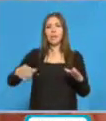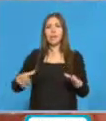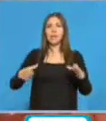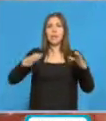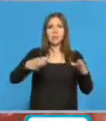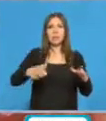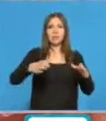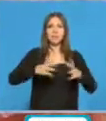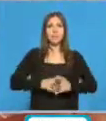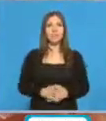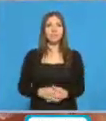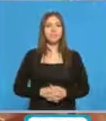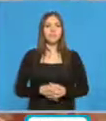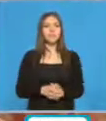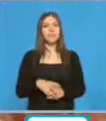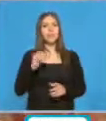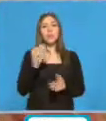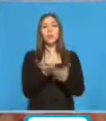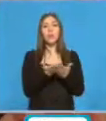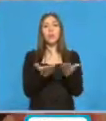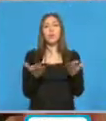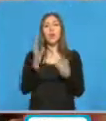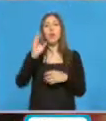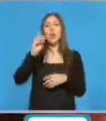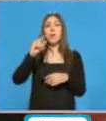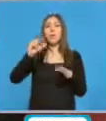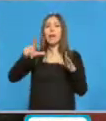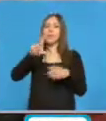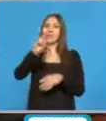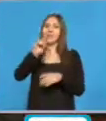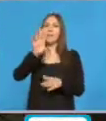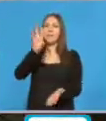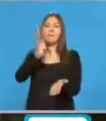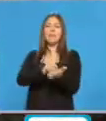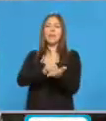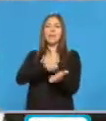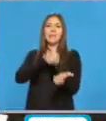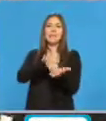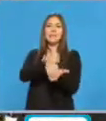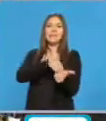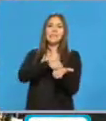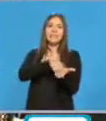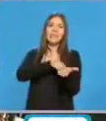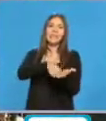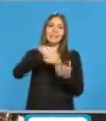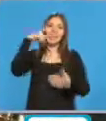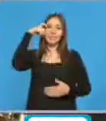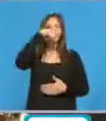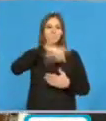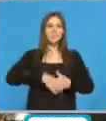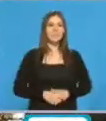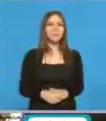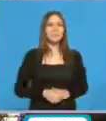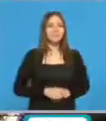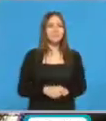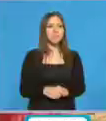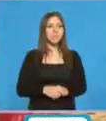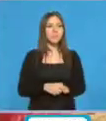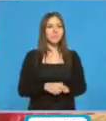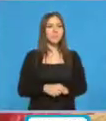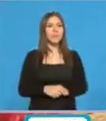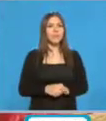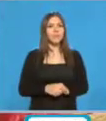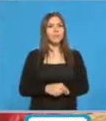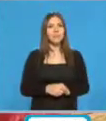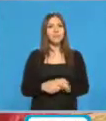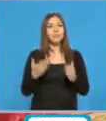el comalito. Es Bueno, ahí no correcto. porque se nos pega. Así no es como se pega, Pamela. Sí, trae toda la energía, Pamela. Ok, ojo, lo que vamos a